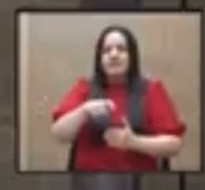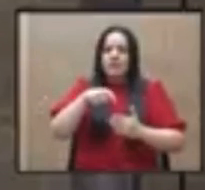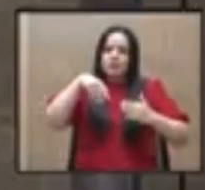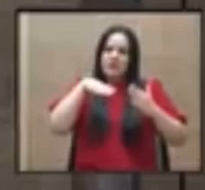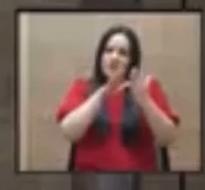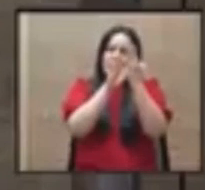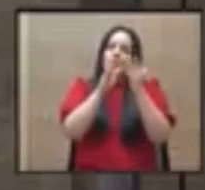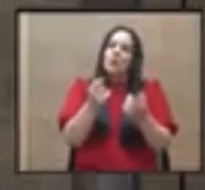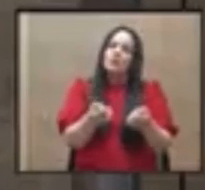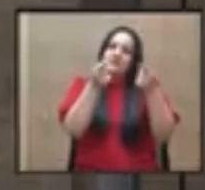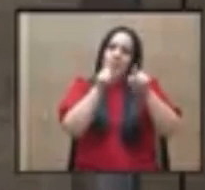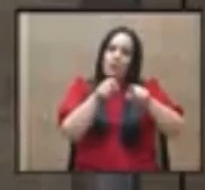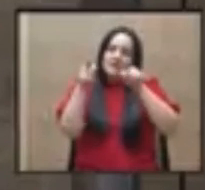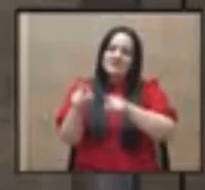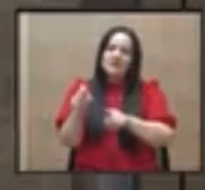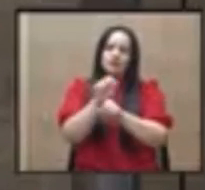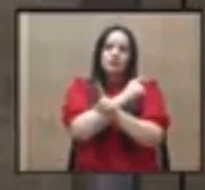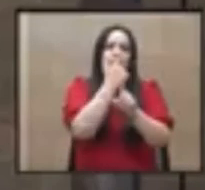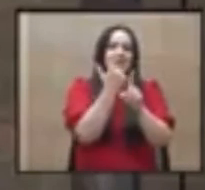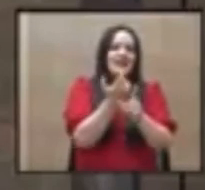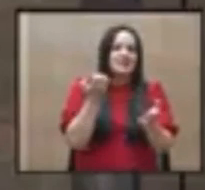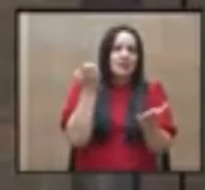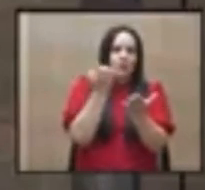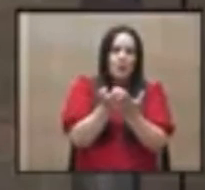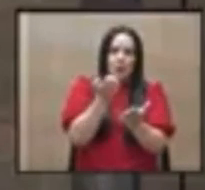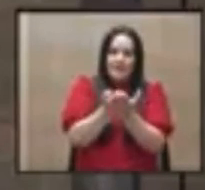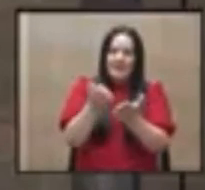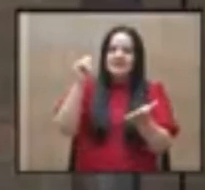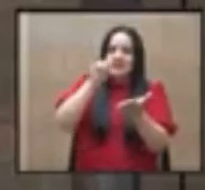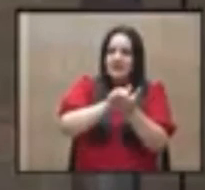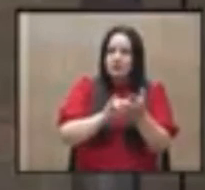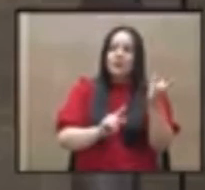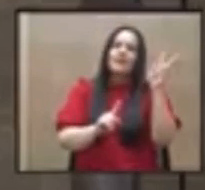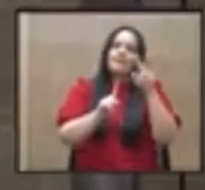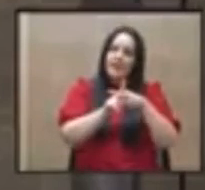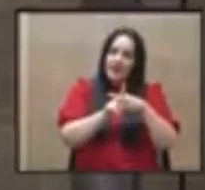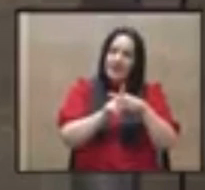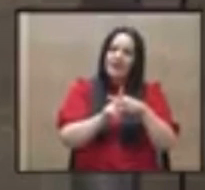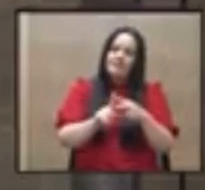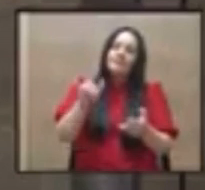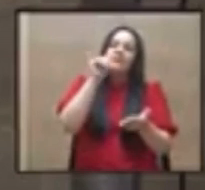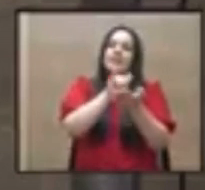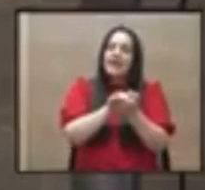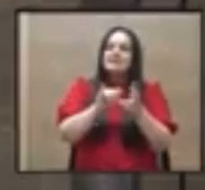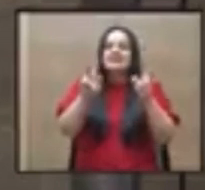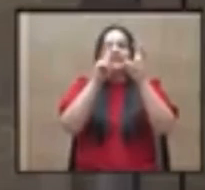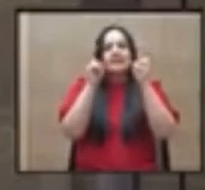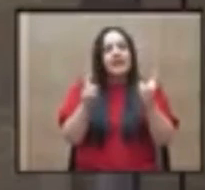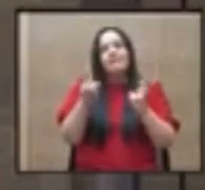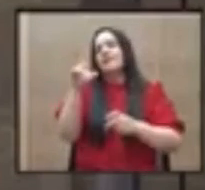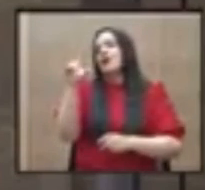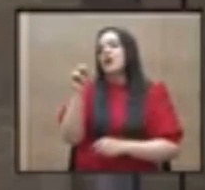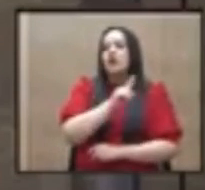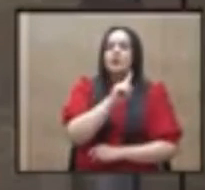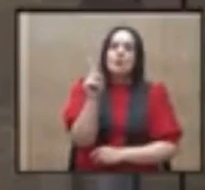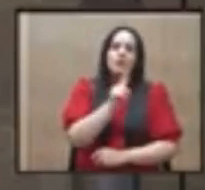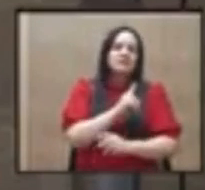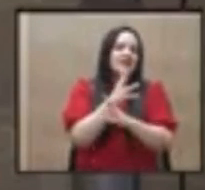y económicas que esto implicaría. De este tema no se va a